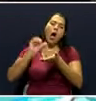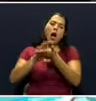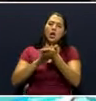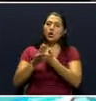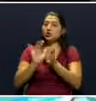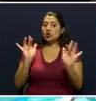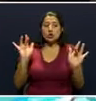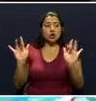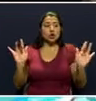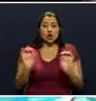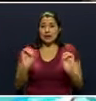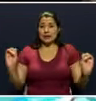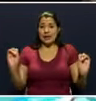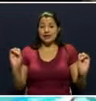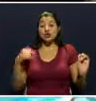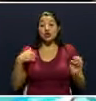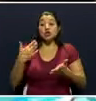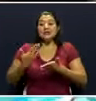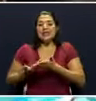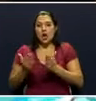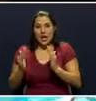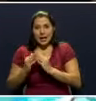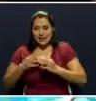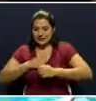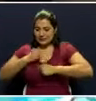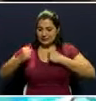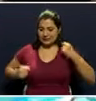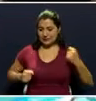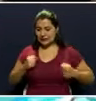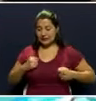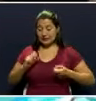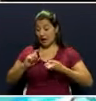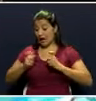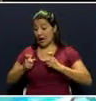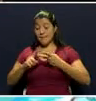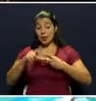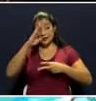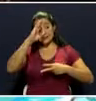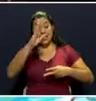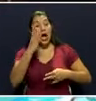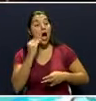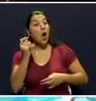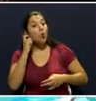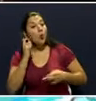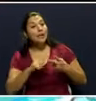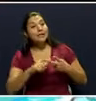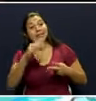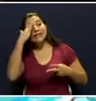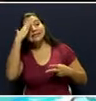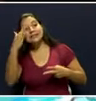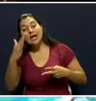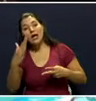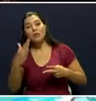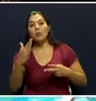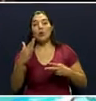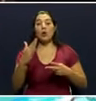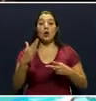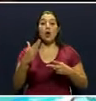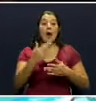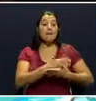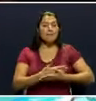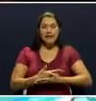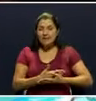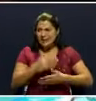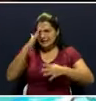nada, pero llego a la casa, me quito todo, saludo a mi abuelita, saludo a la esposa hipertensa, saludo al bebé, saludo a todo el